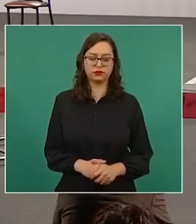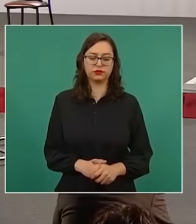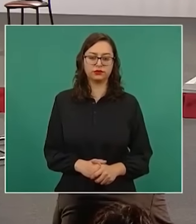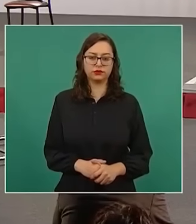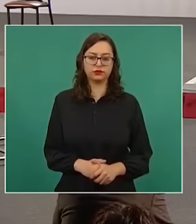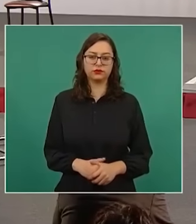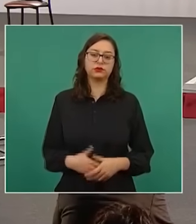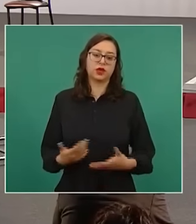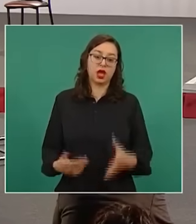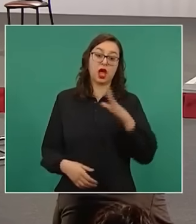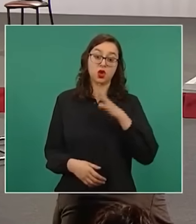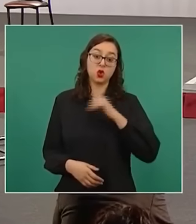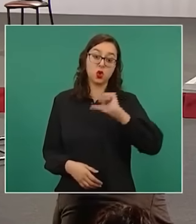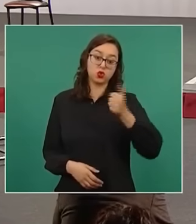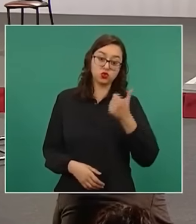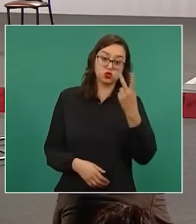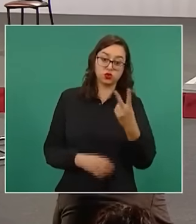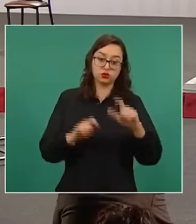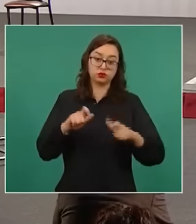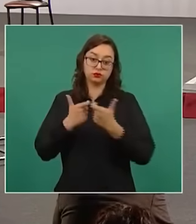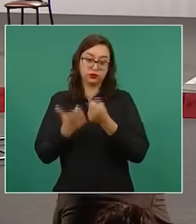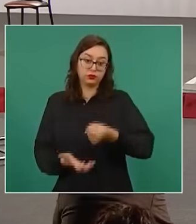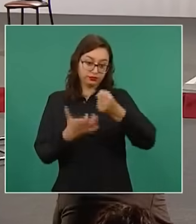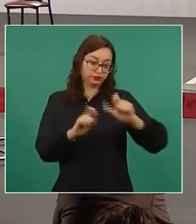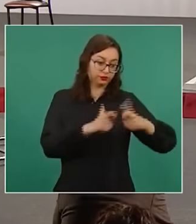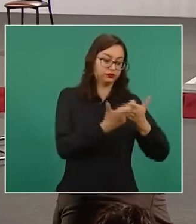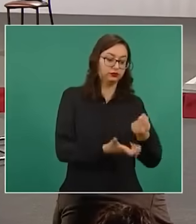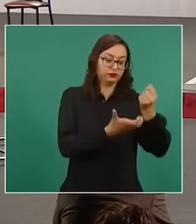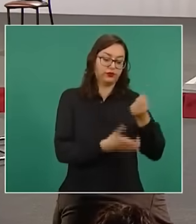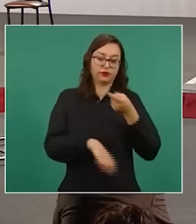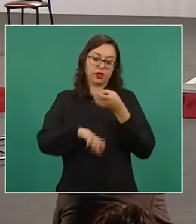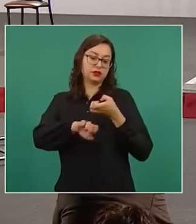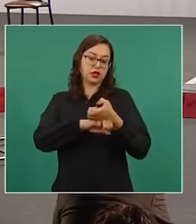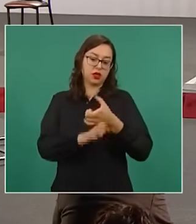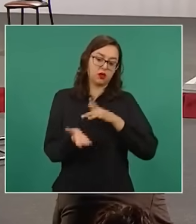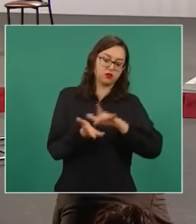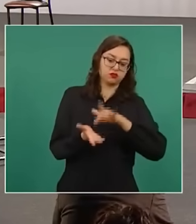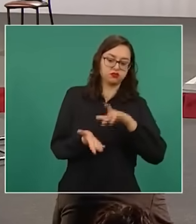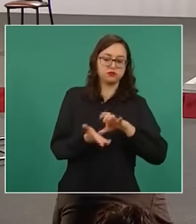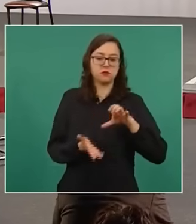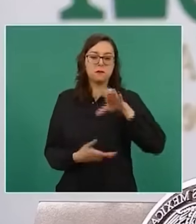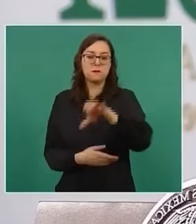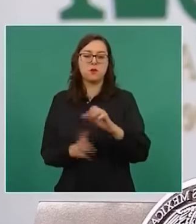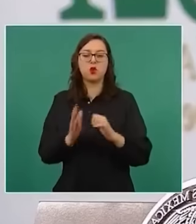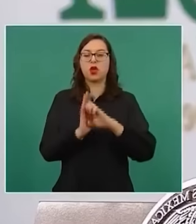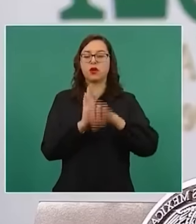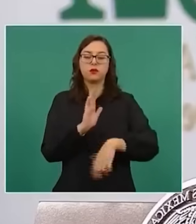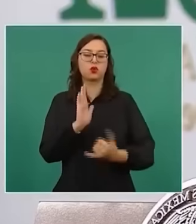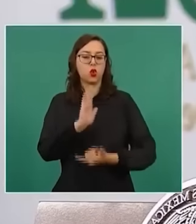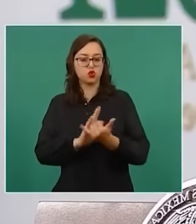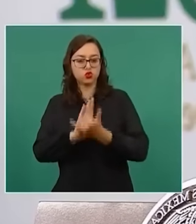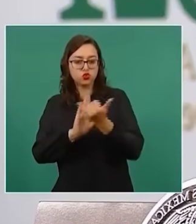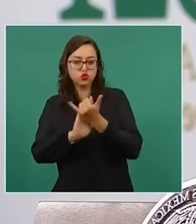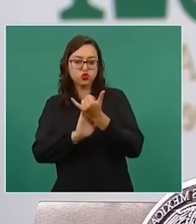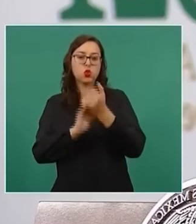año Felicidades Si les gustó el video por favor dejen un like dejen un comentario compartan para que lleguemos a más personas les invito a